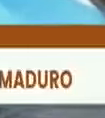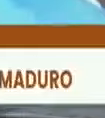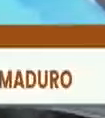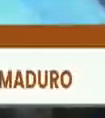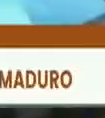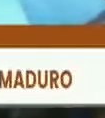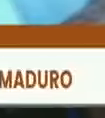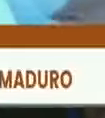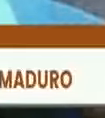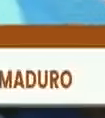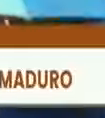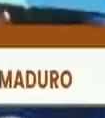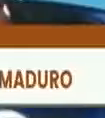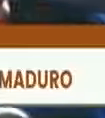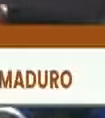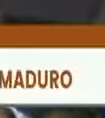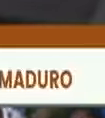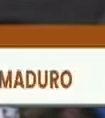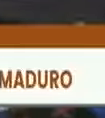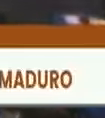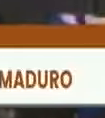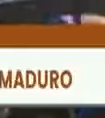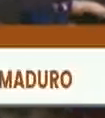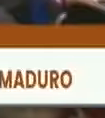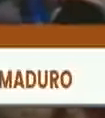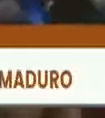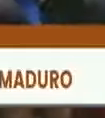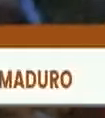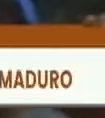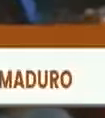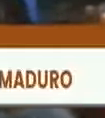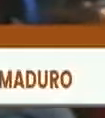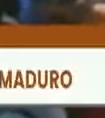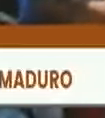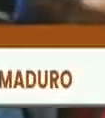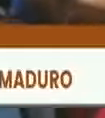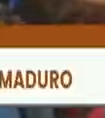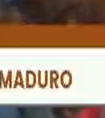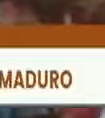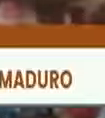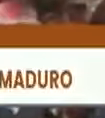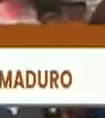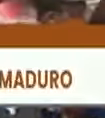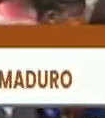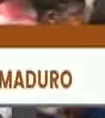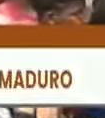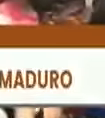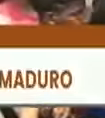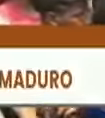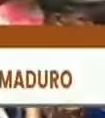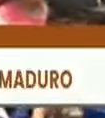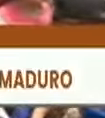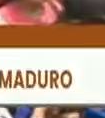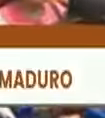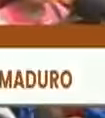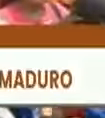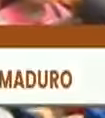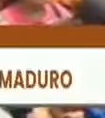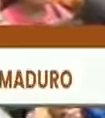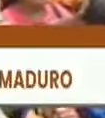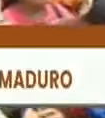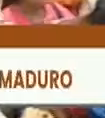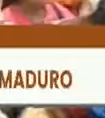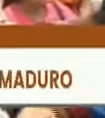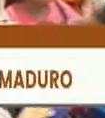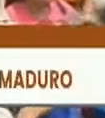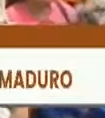ratificamos que el que está en la calle, que la esperanza está en la calle, y el que va es Nicolás, y este pueblo va a acompañarlo para